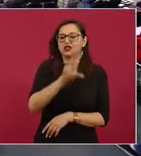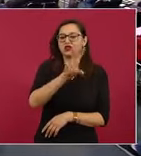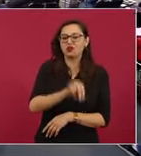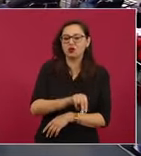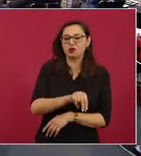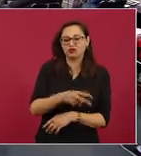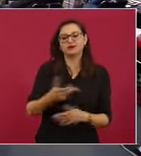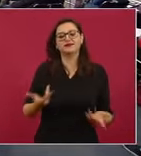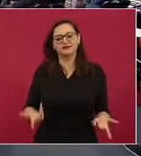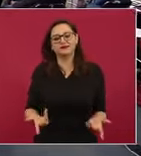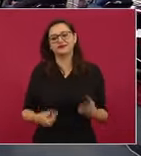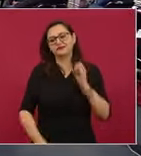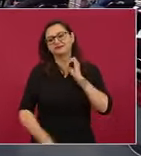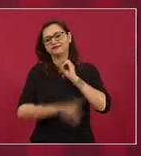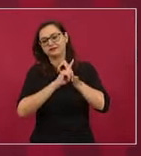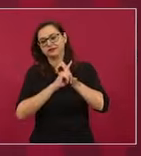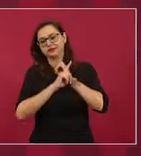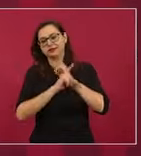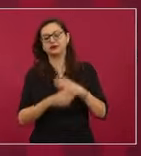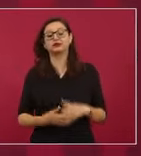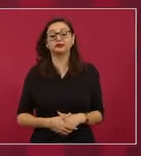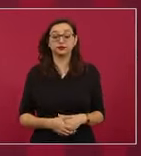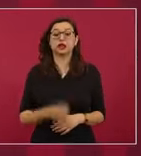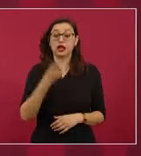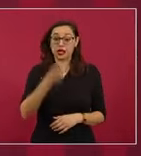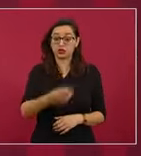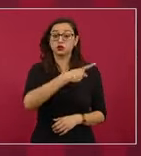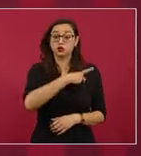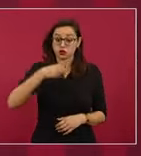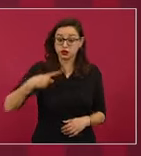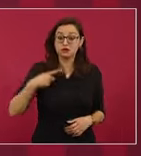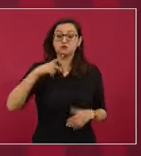servicios sí. De los que bloquean. Y hay que estarlo denunciando